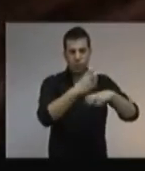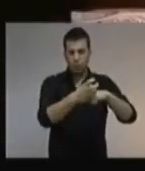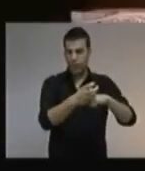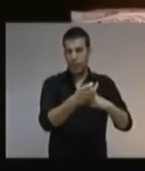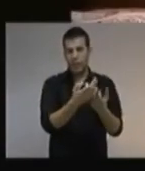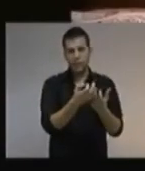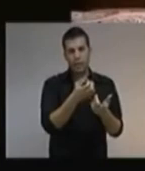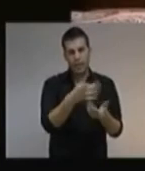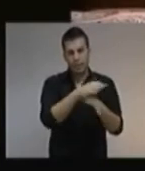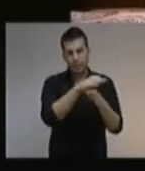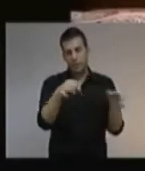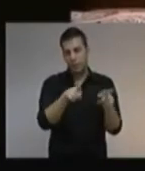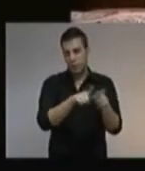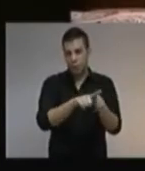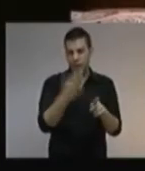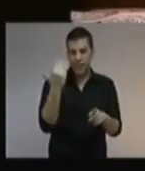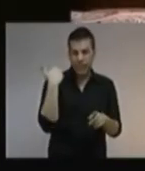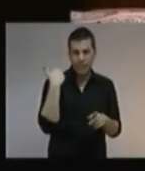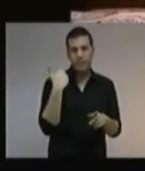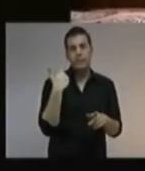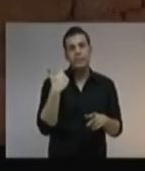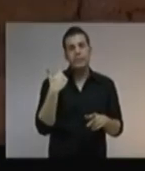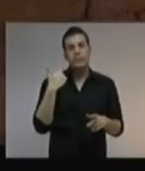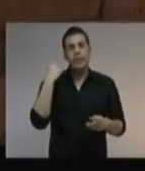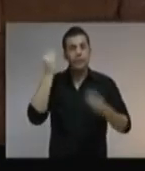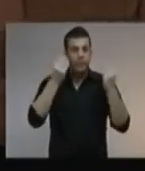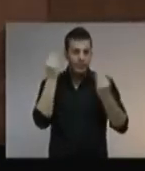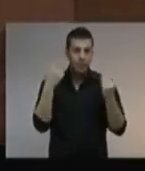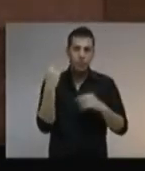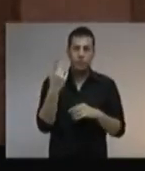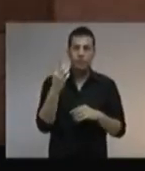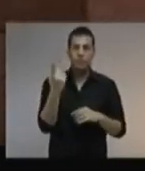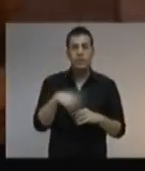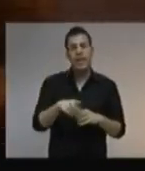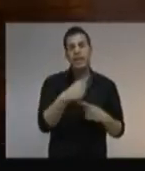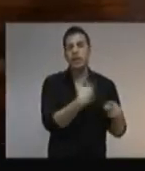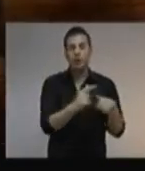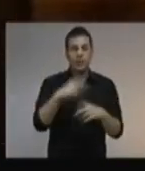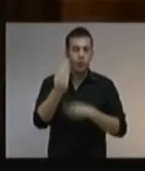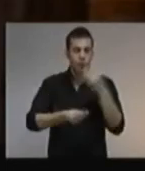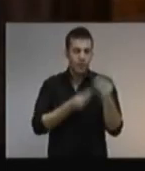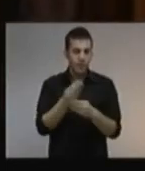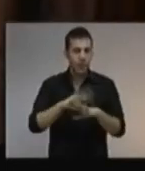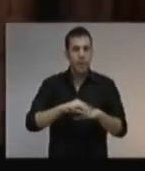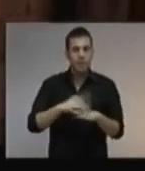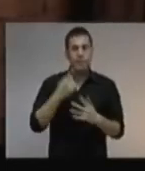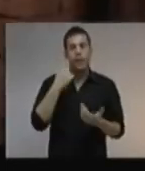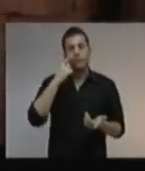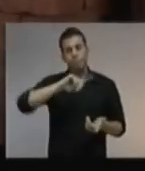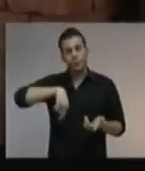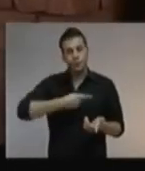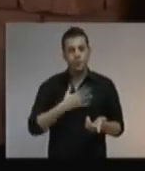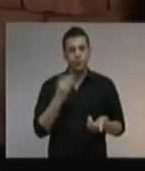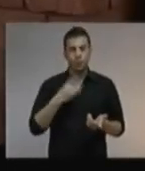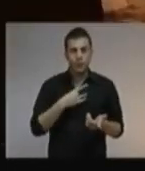enseres, reproducciones de los encontrados, de los que suponemos se utilizaban en aquella época, para hacernos una idea mucho